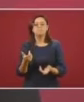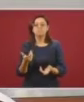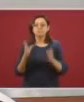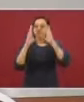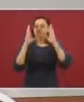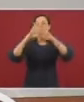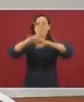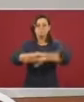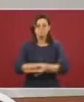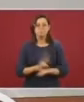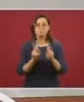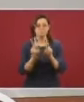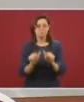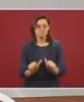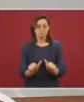reconciliación.